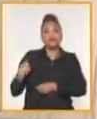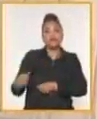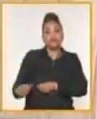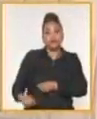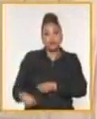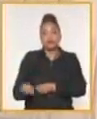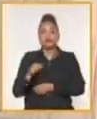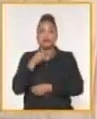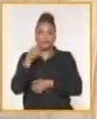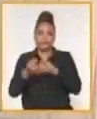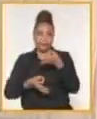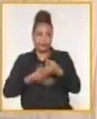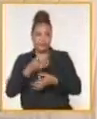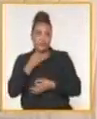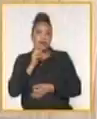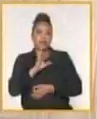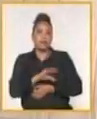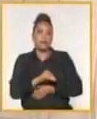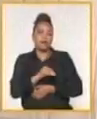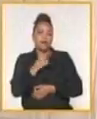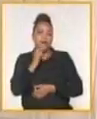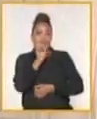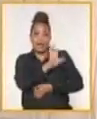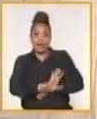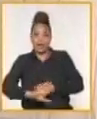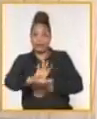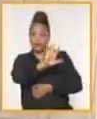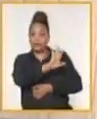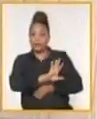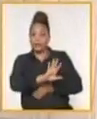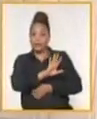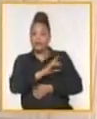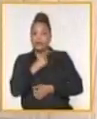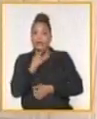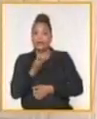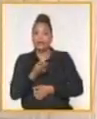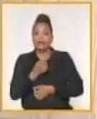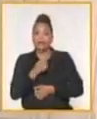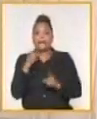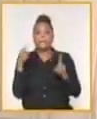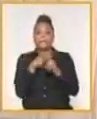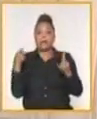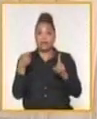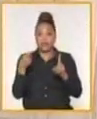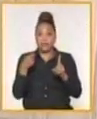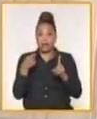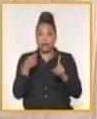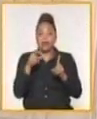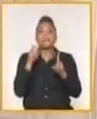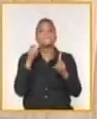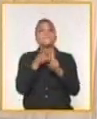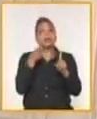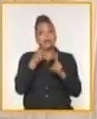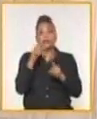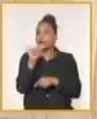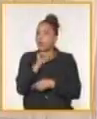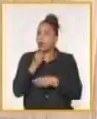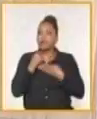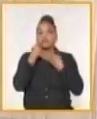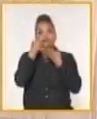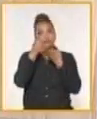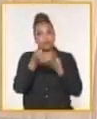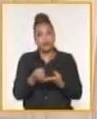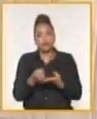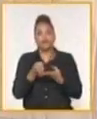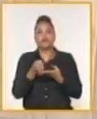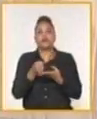quiero decirlo, en eje ese asiático, estamos hablando de Pakistán. Pakistán apoyó a Irán y